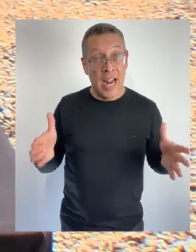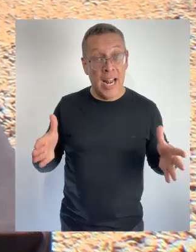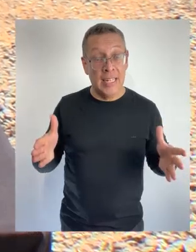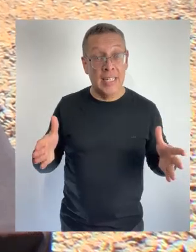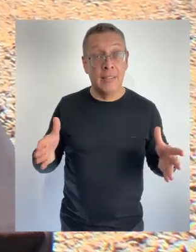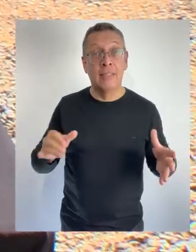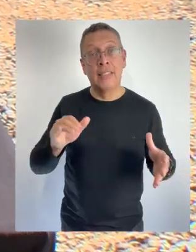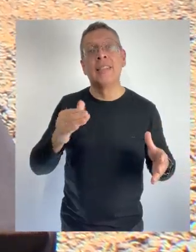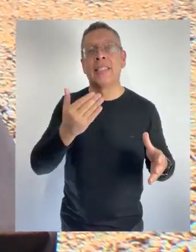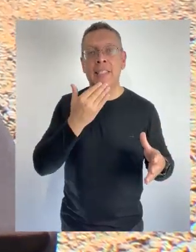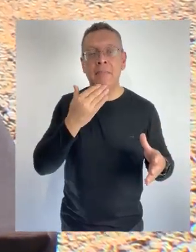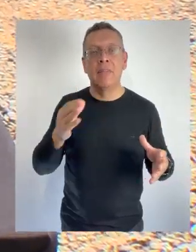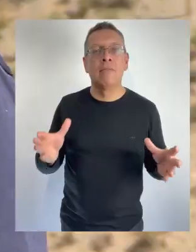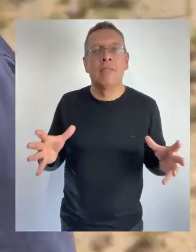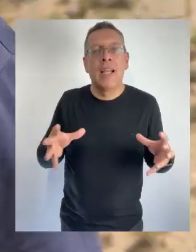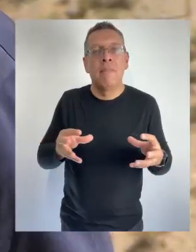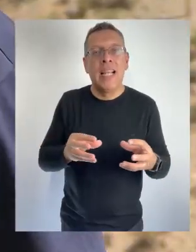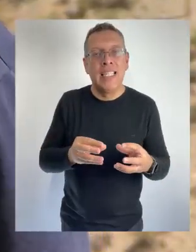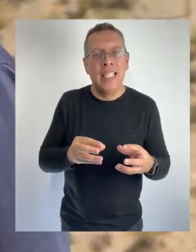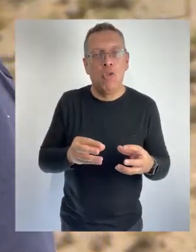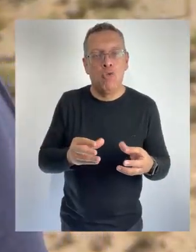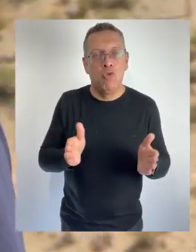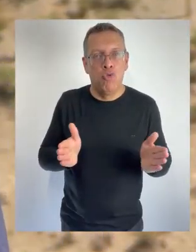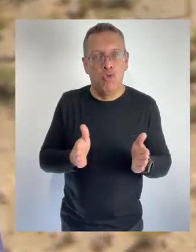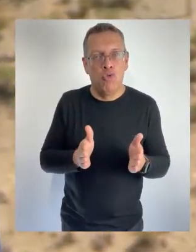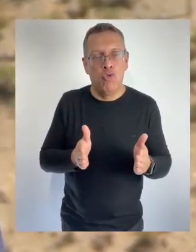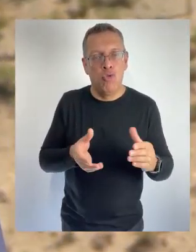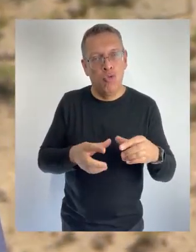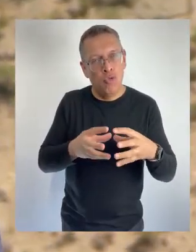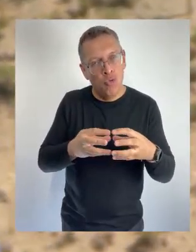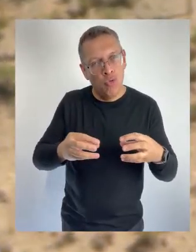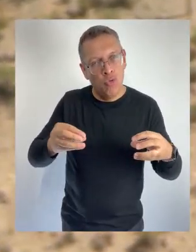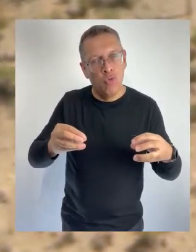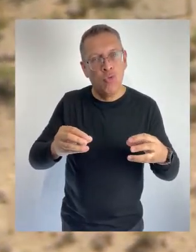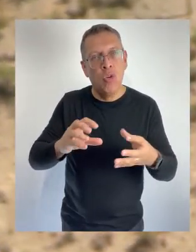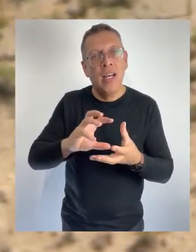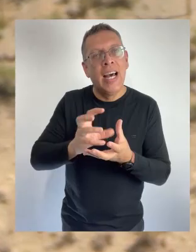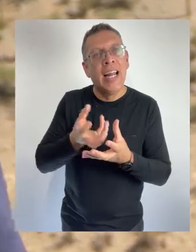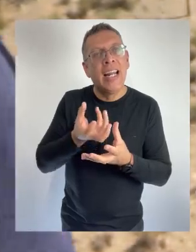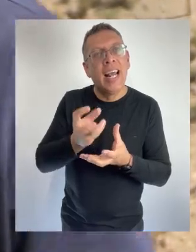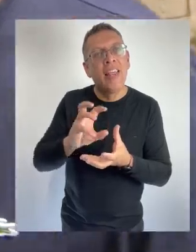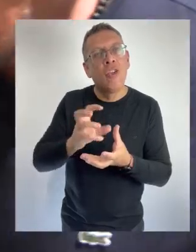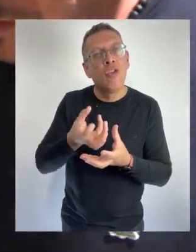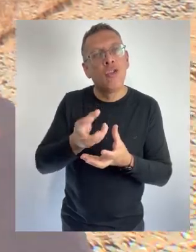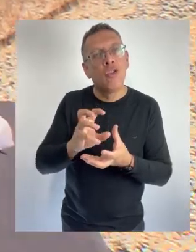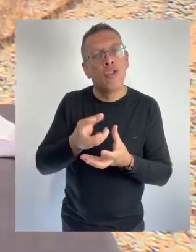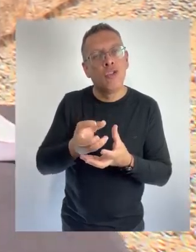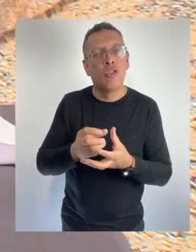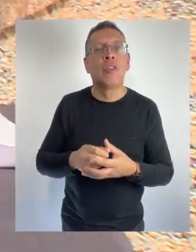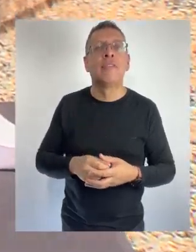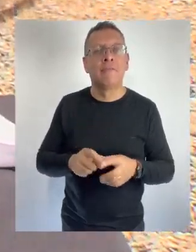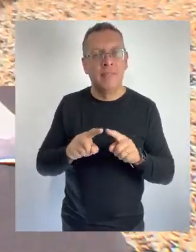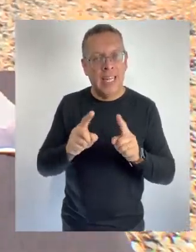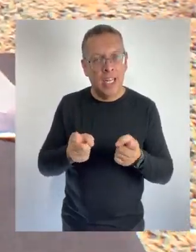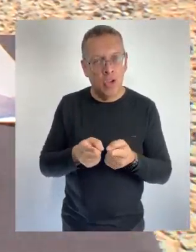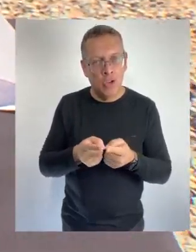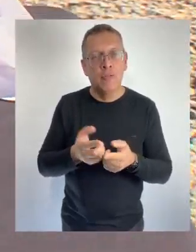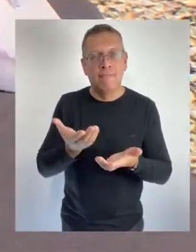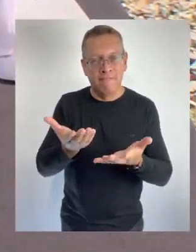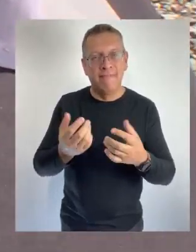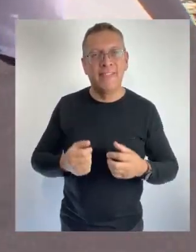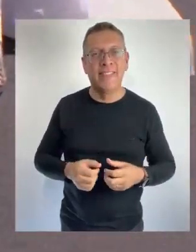que le llaman, pero son más pequeños, no los grandes. Son como redonditos, pero son más pequeños. Y ahora entonces, ahí va la salsa y